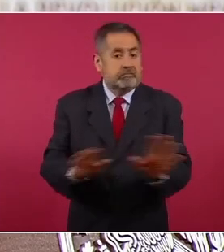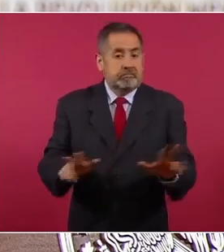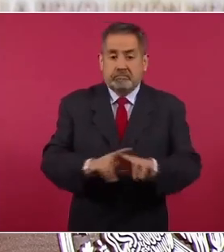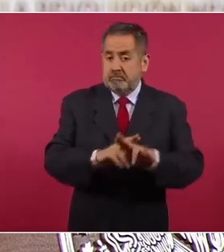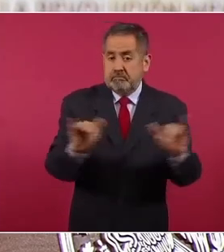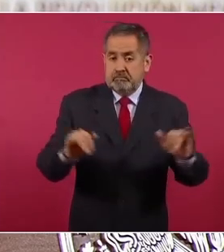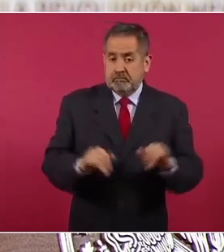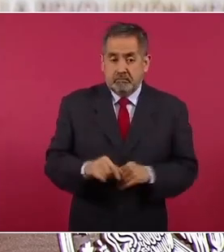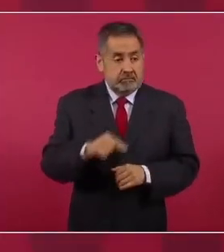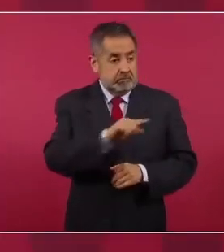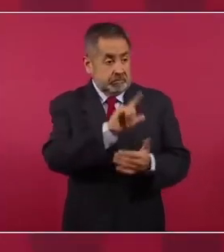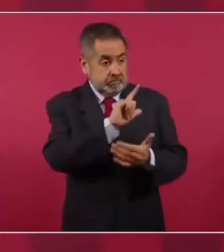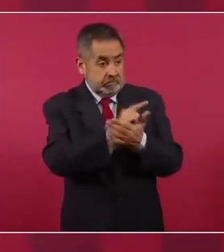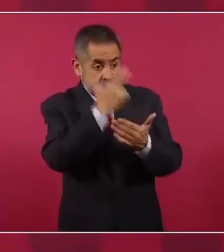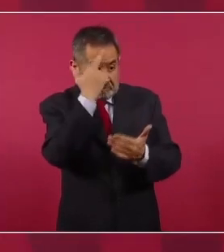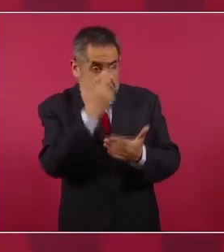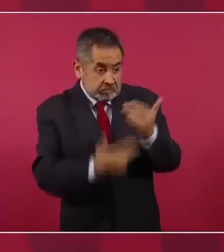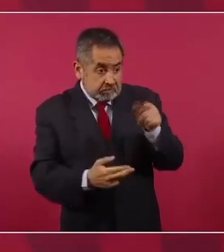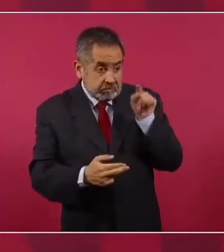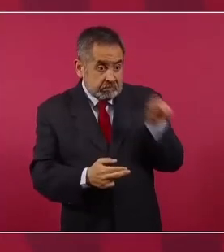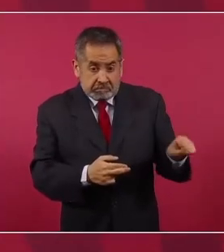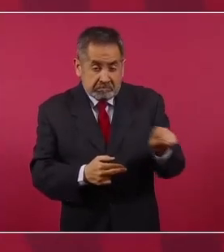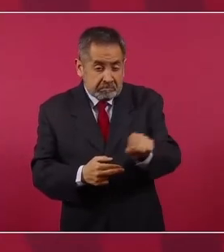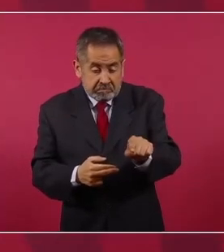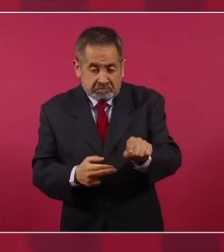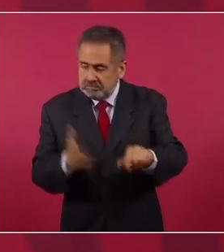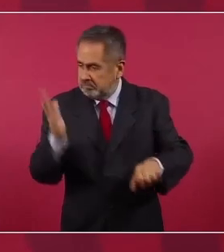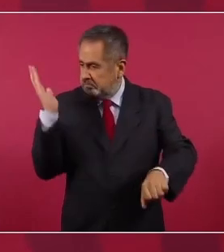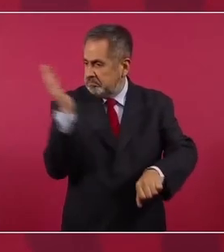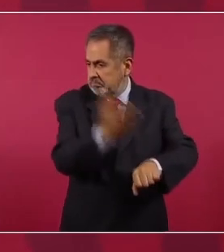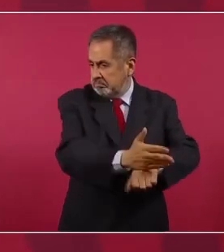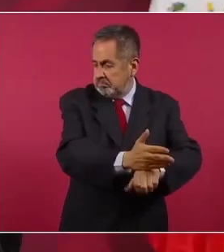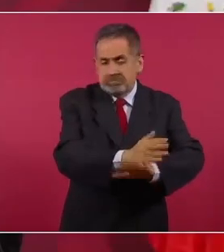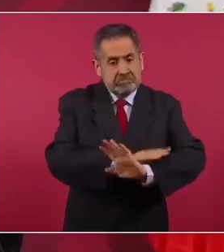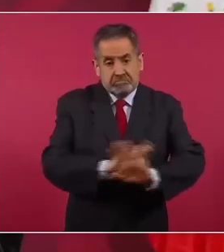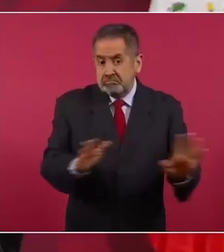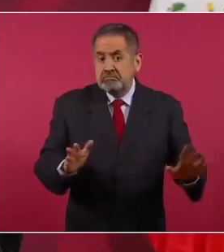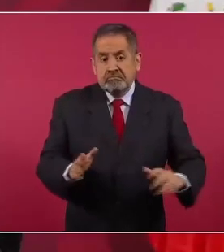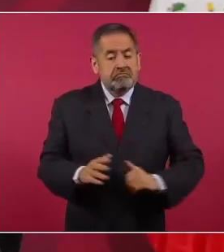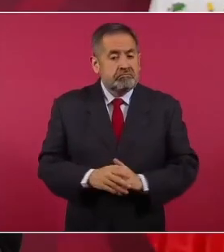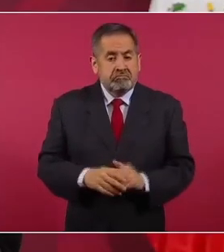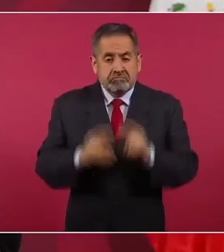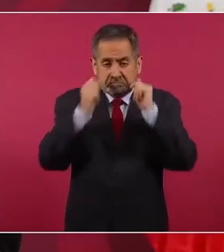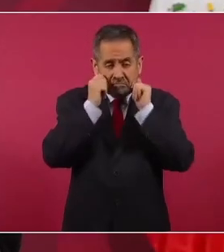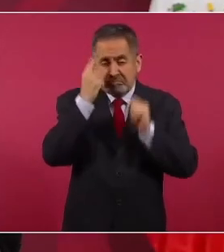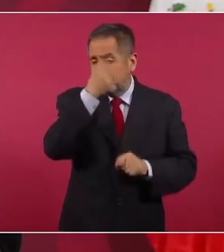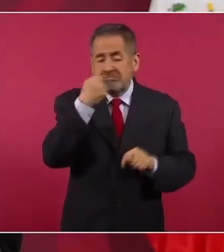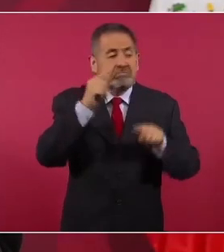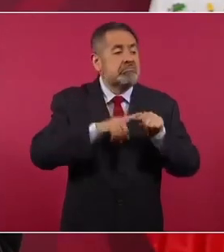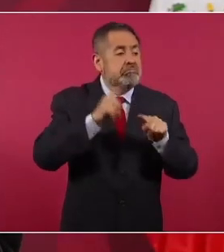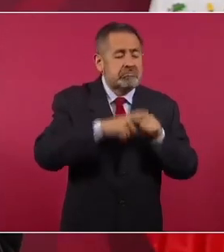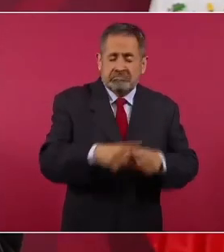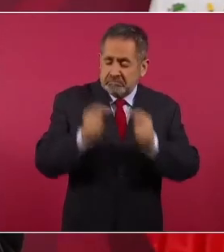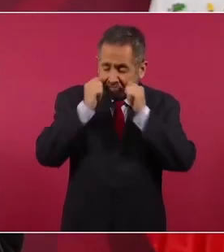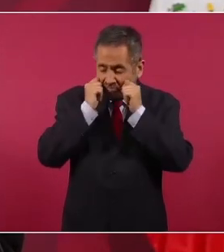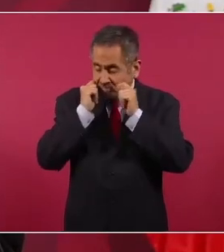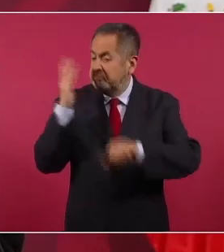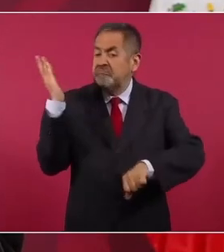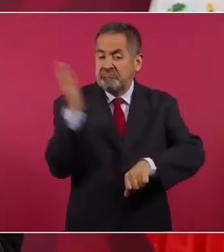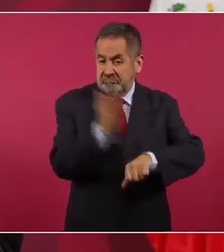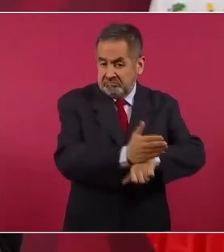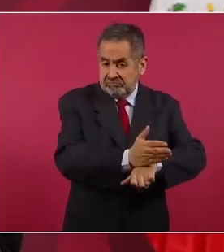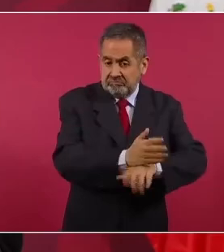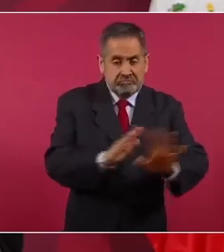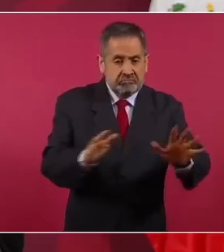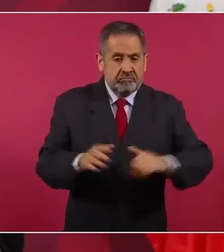El que comete un delito es castigado, sea quien sea. Y